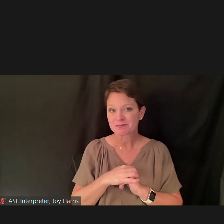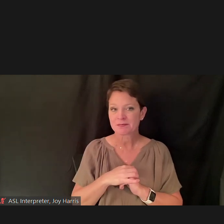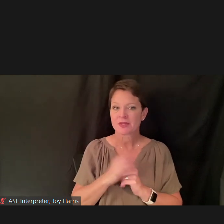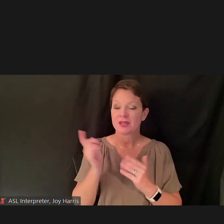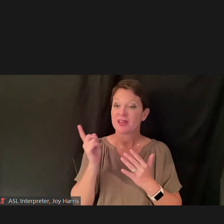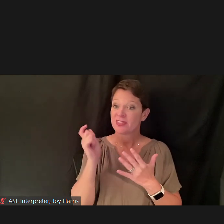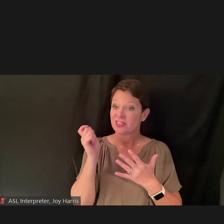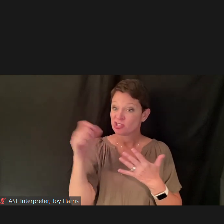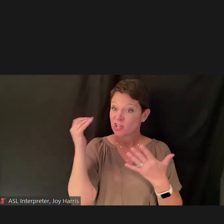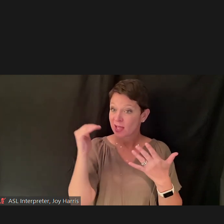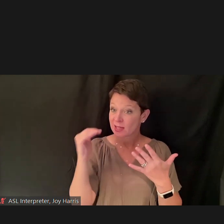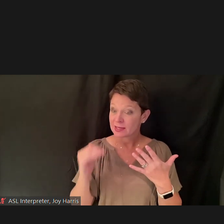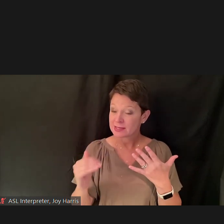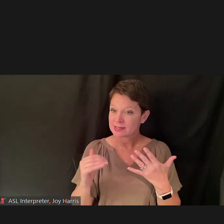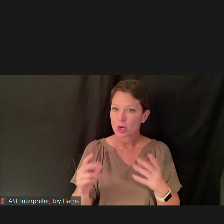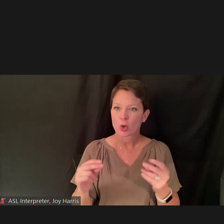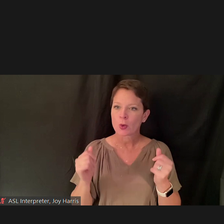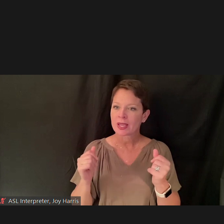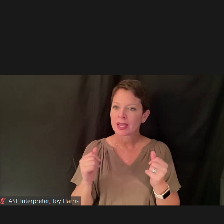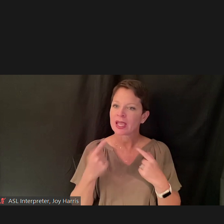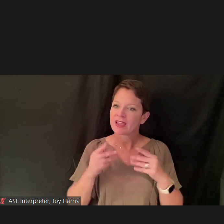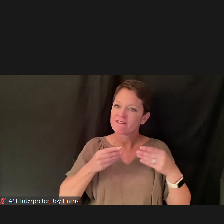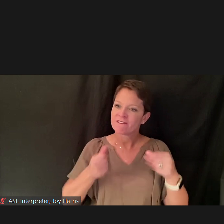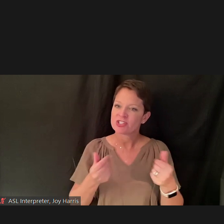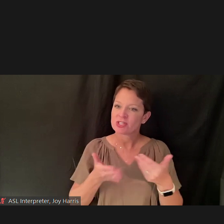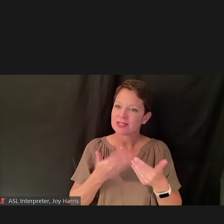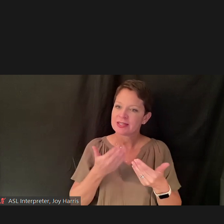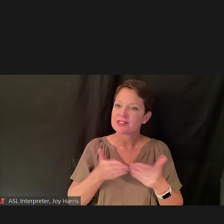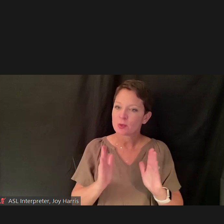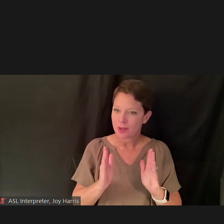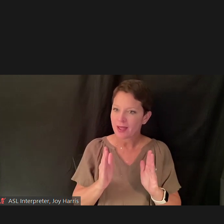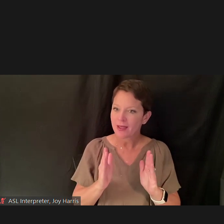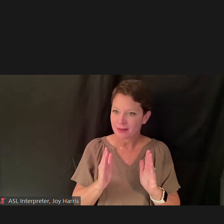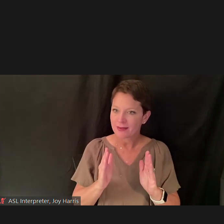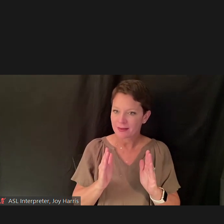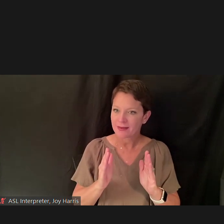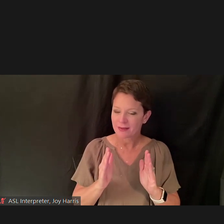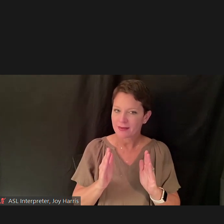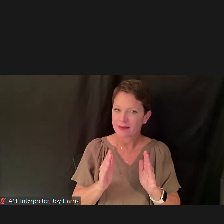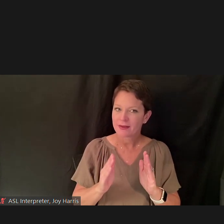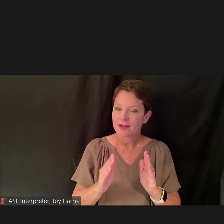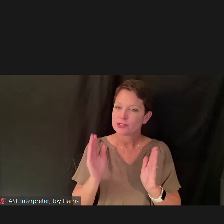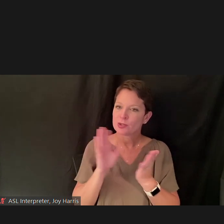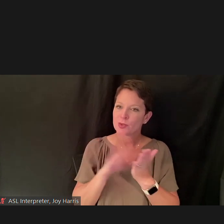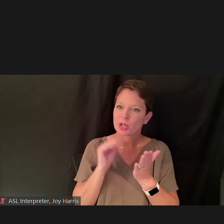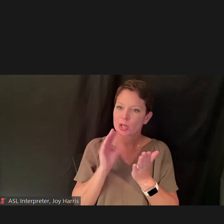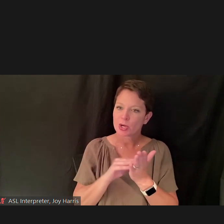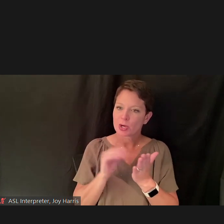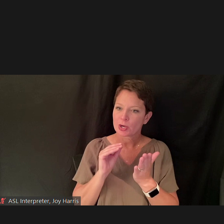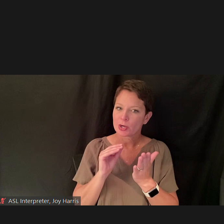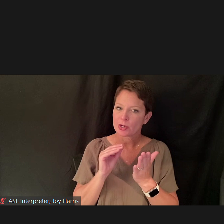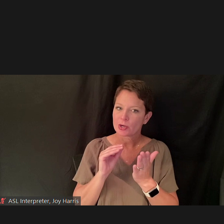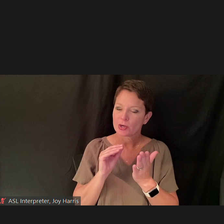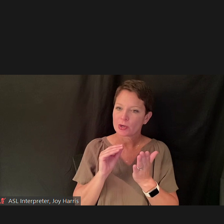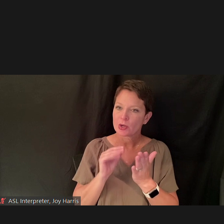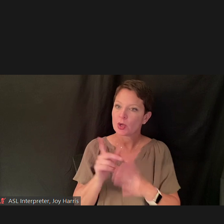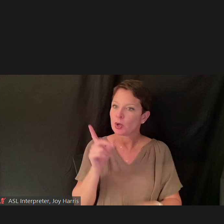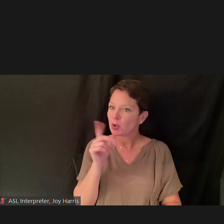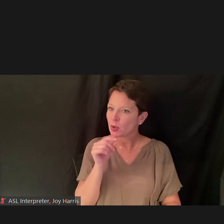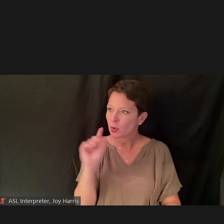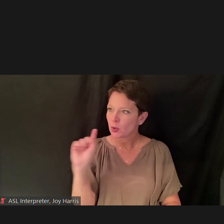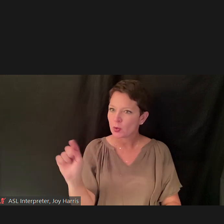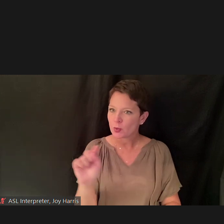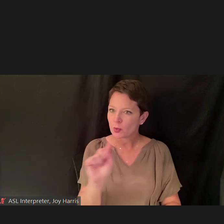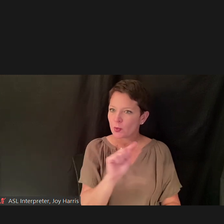Corremos el riesgo de algunas personas de desarrollar una enfermedad relacionada por el calor. Aquí podemos